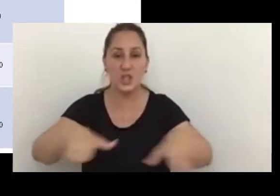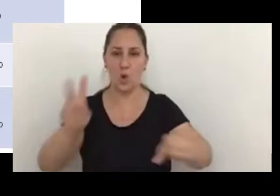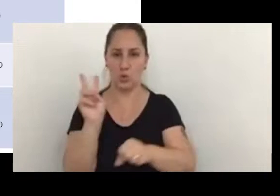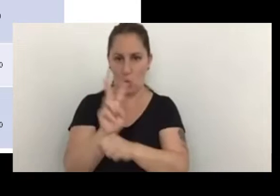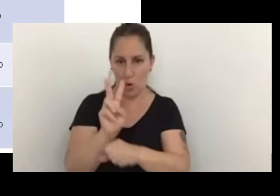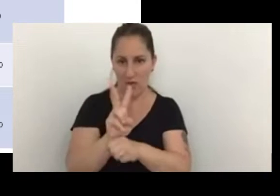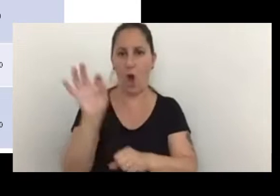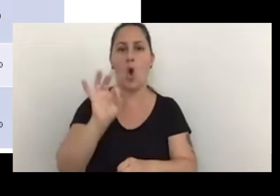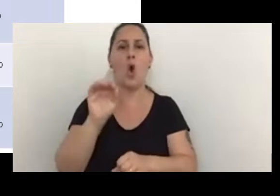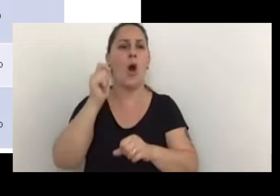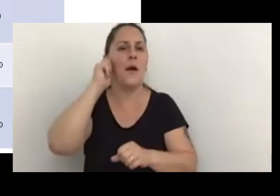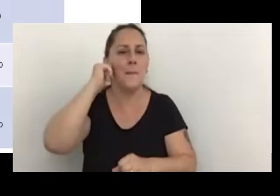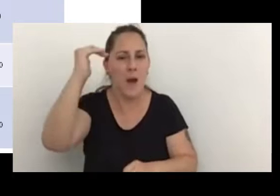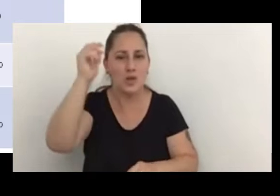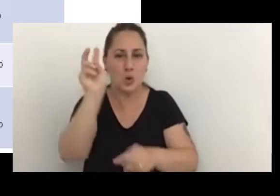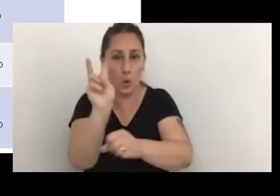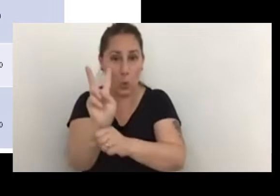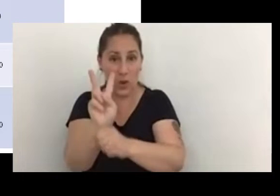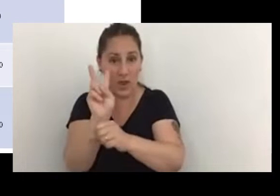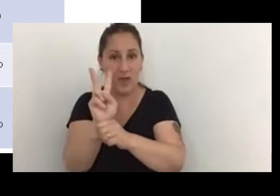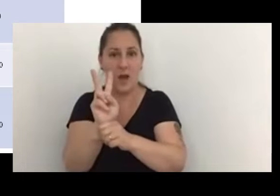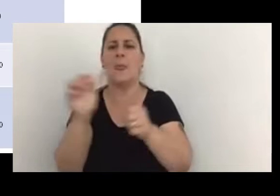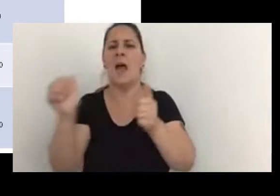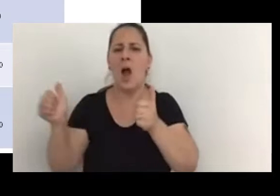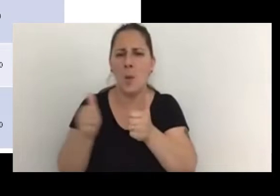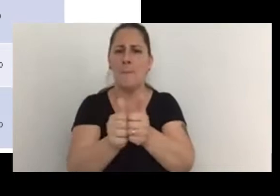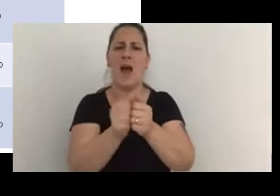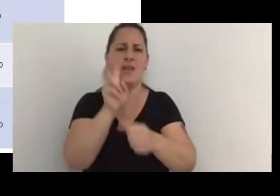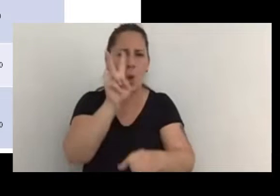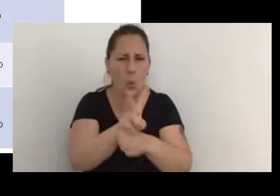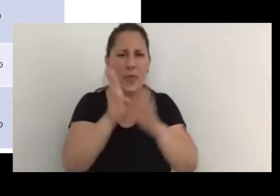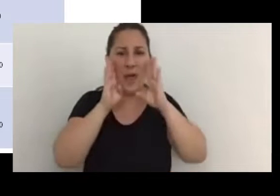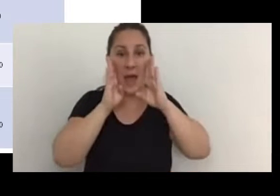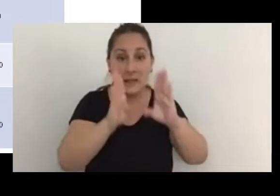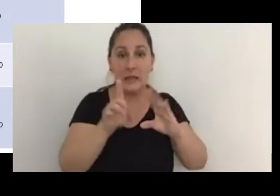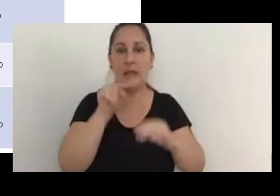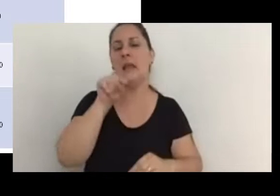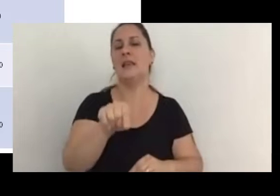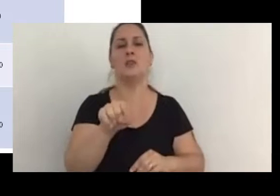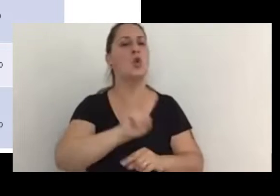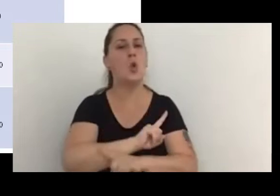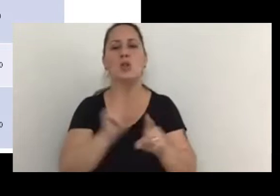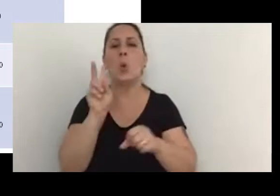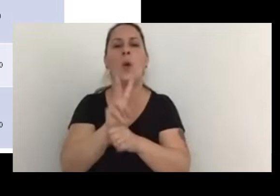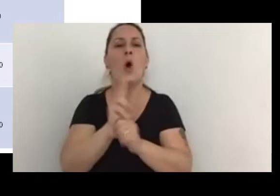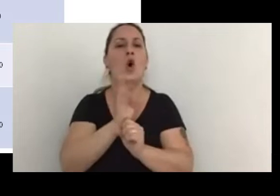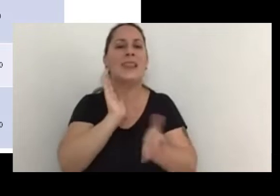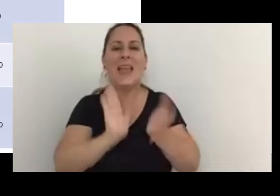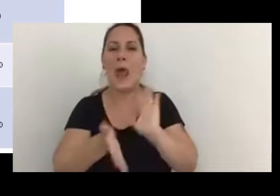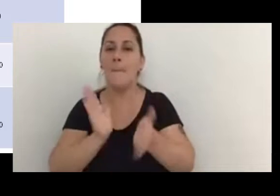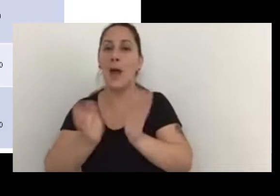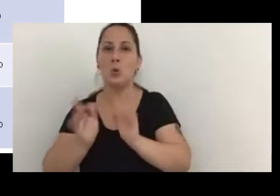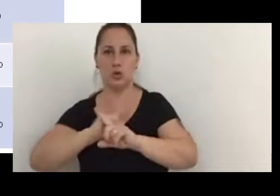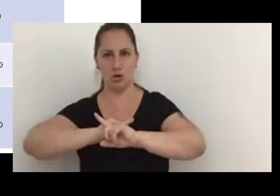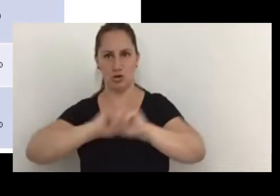tercera edad, que los acompañan, los cuidan o los atienden, no hacen cuidado terapéutico, sino que